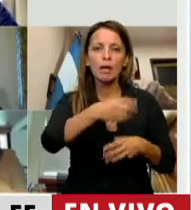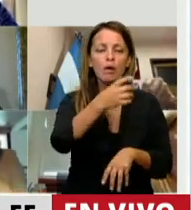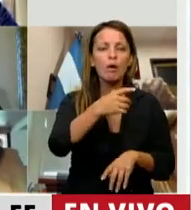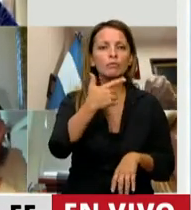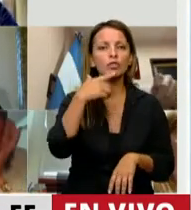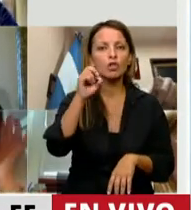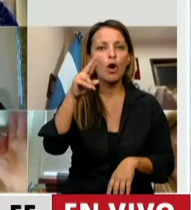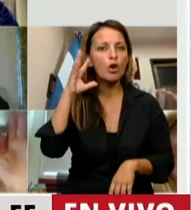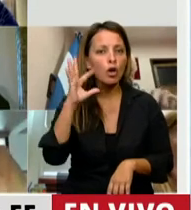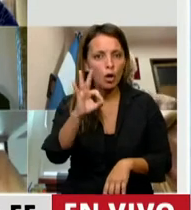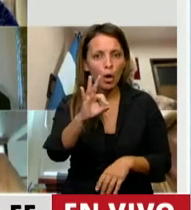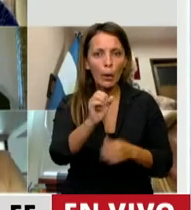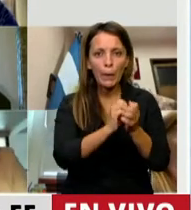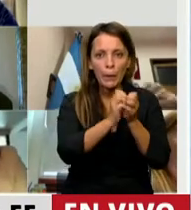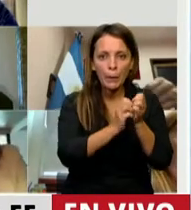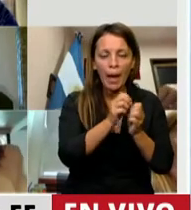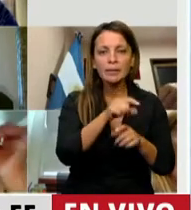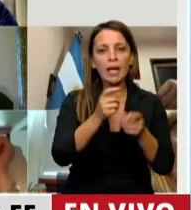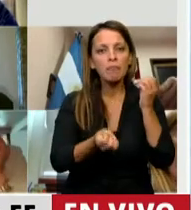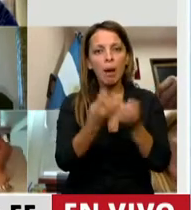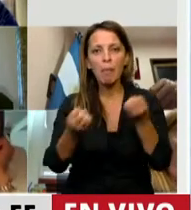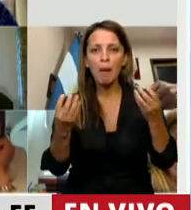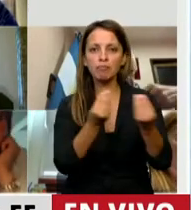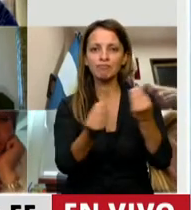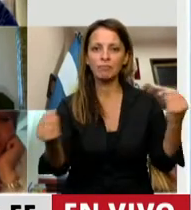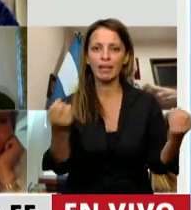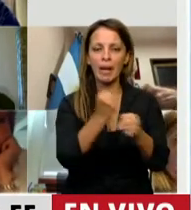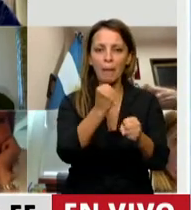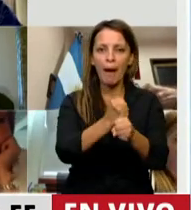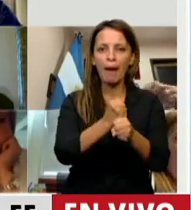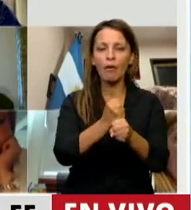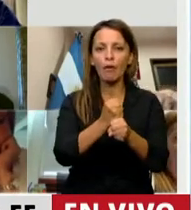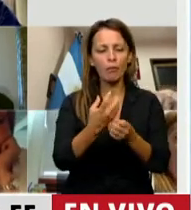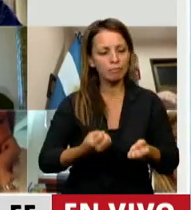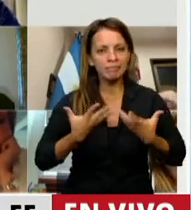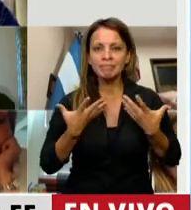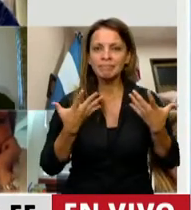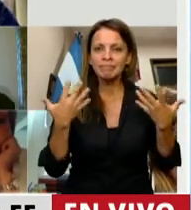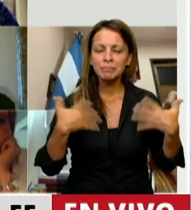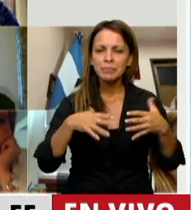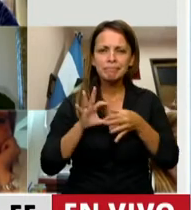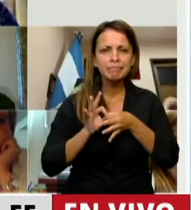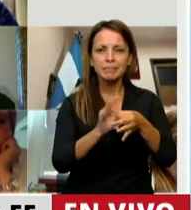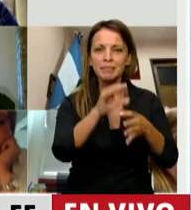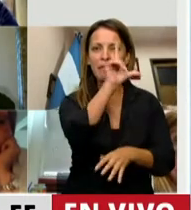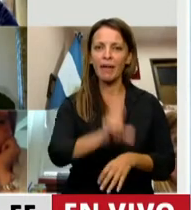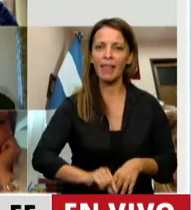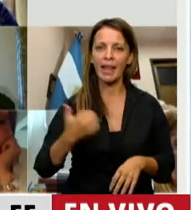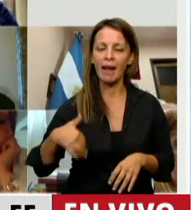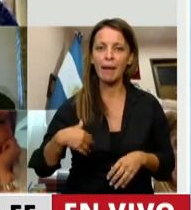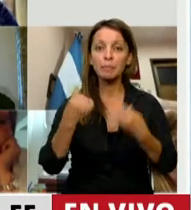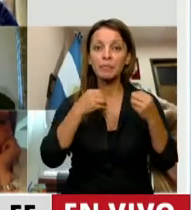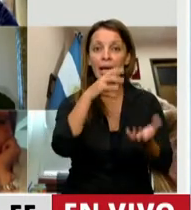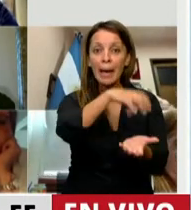y avanzaron generando puestos de trabajo con un espíritu altamente federal, porque son